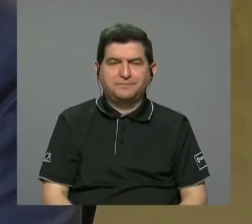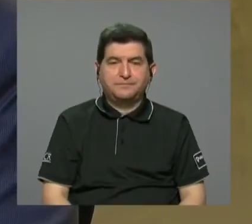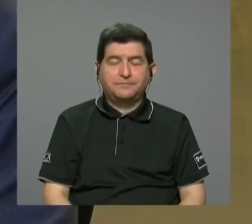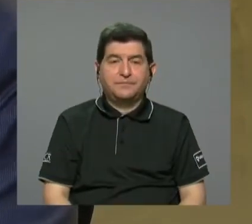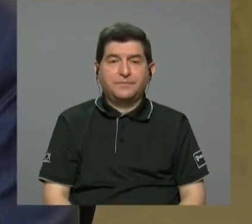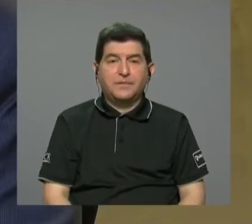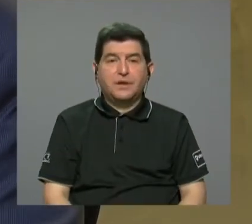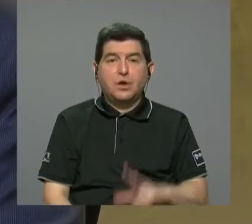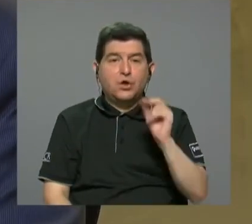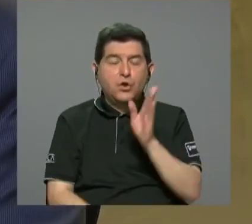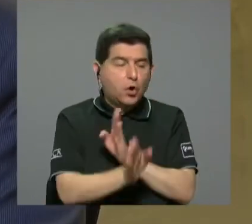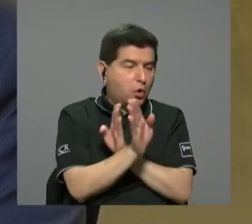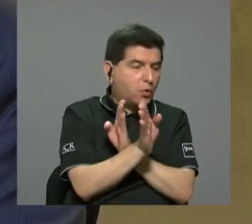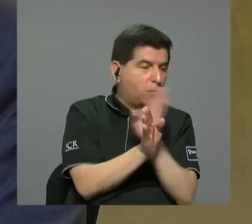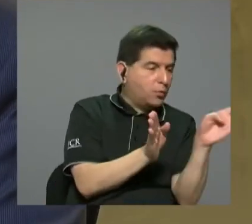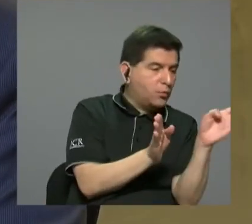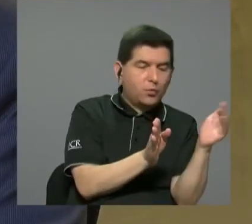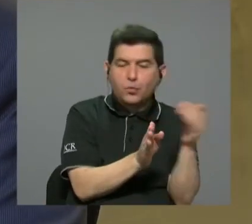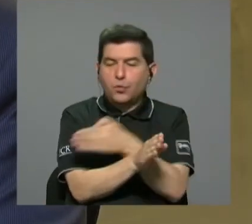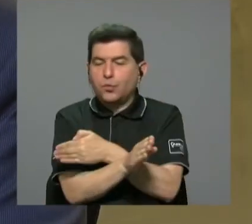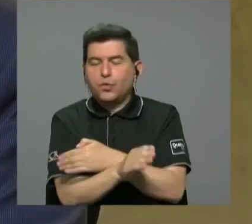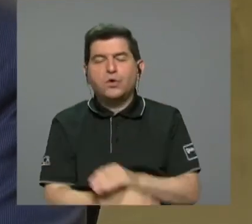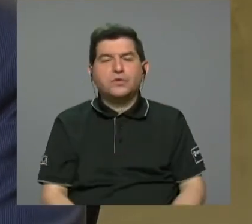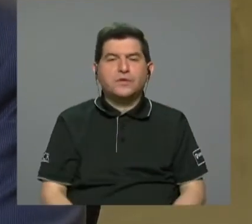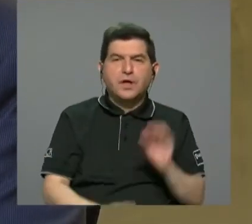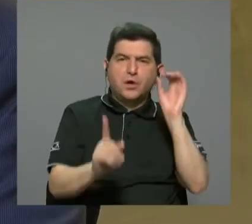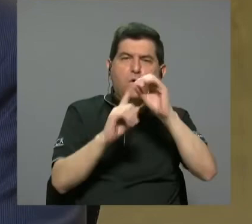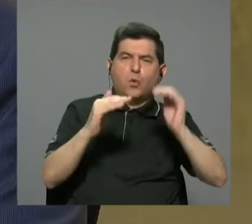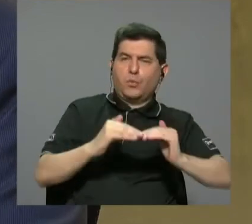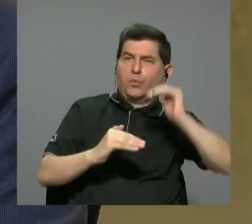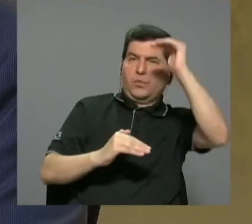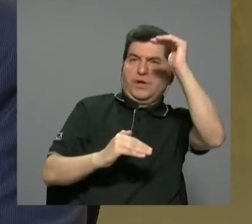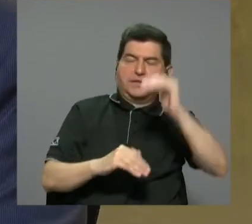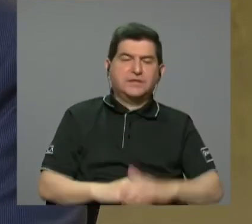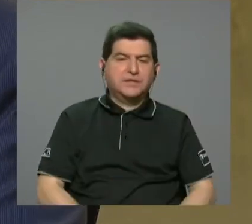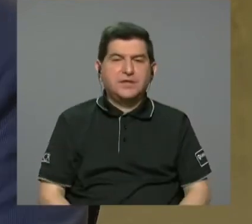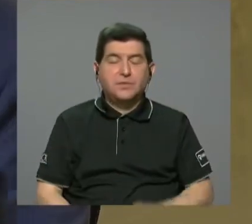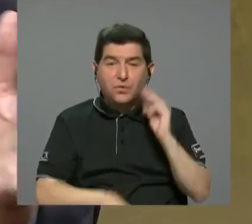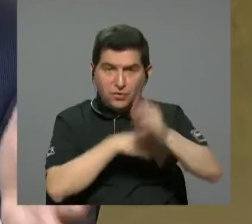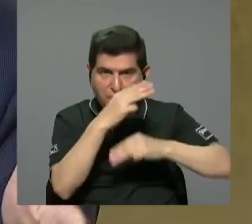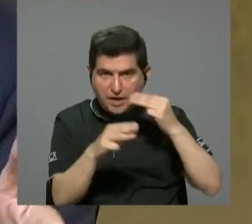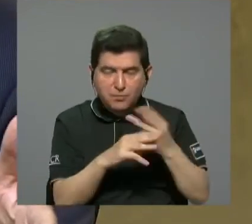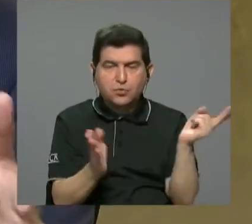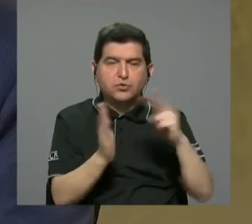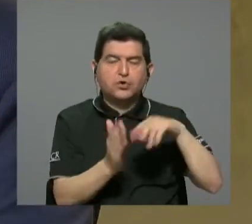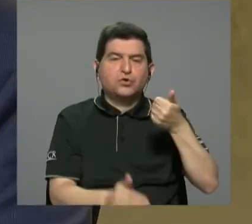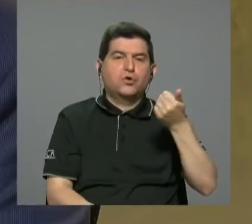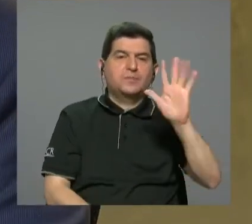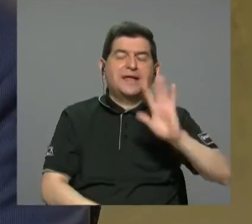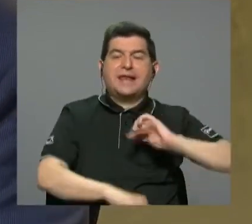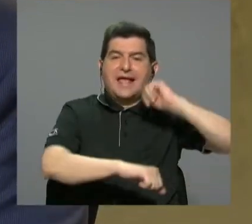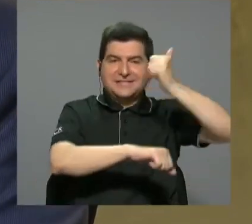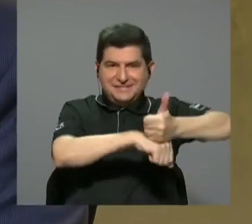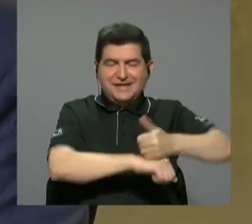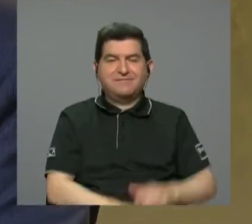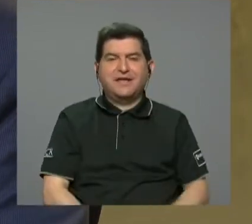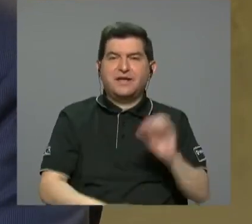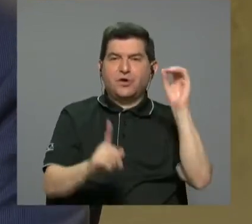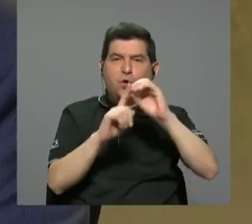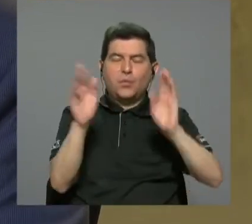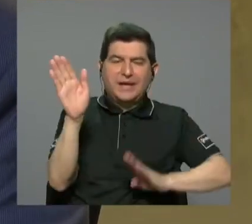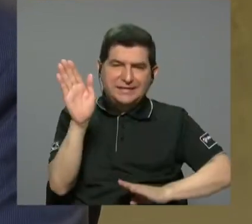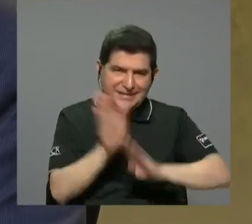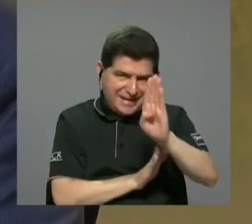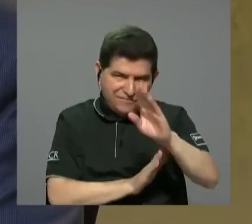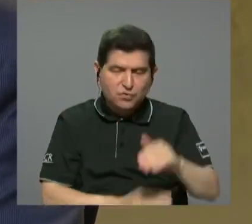nos distraigamos de objetivos superiores como los que a nivel mundial en el 2015 se establecen con los objetivos del